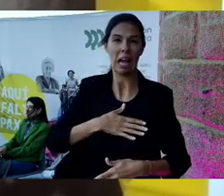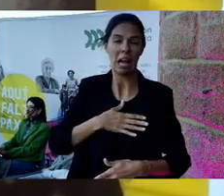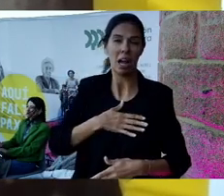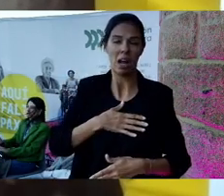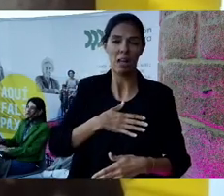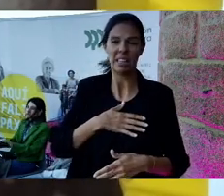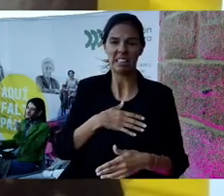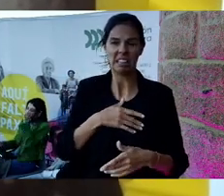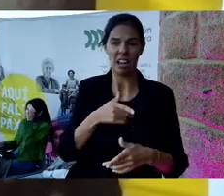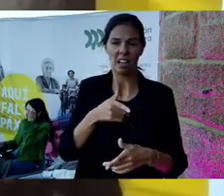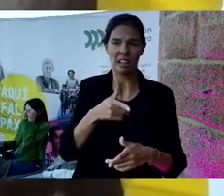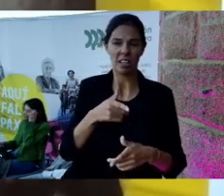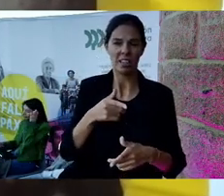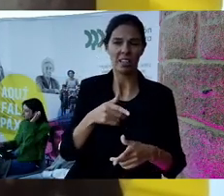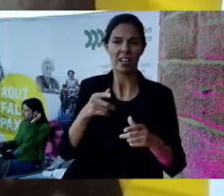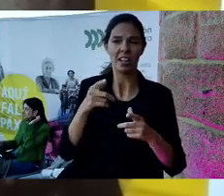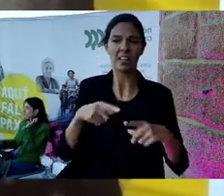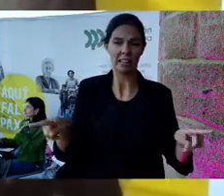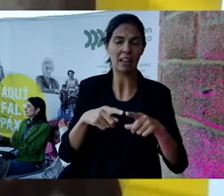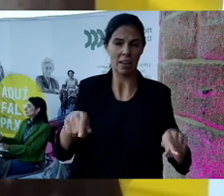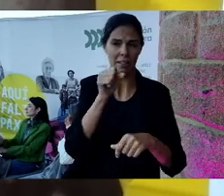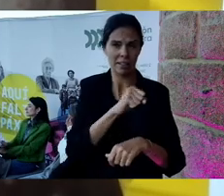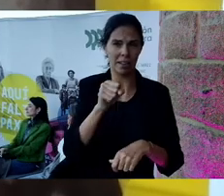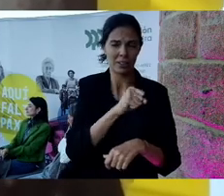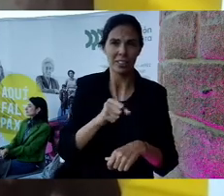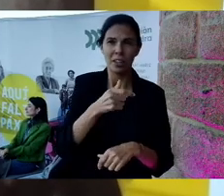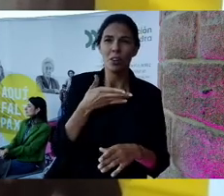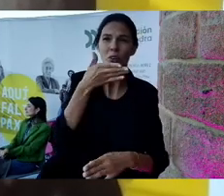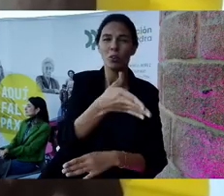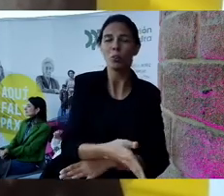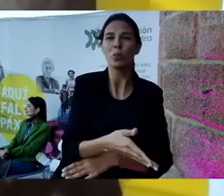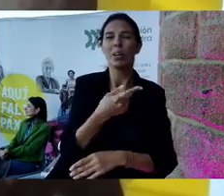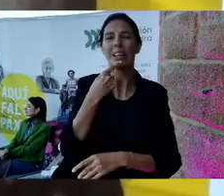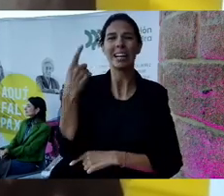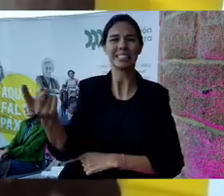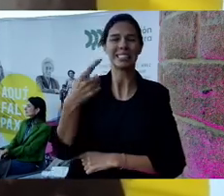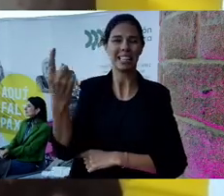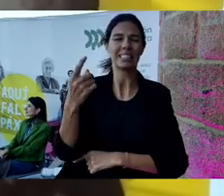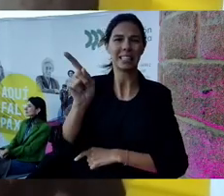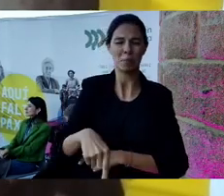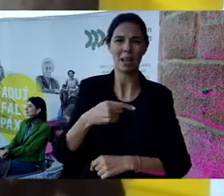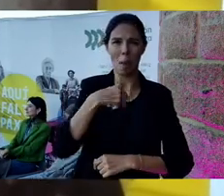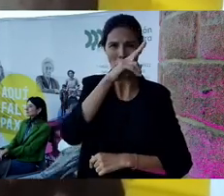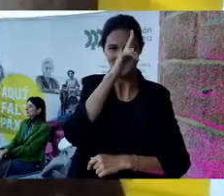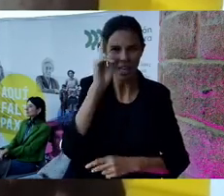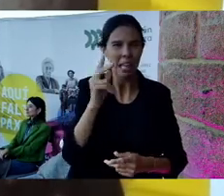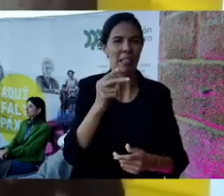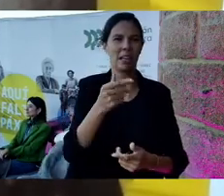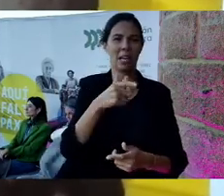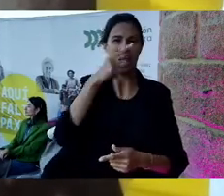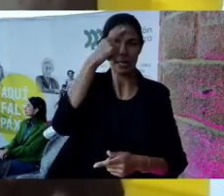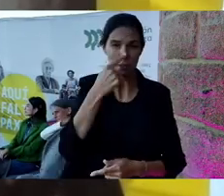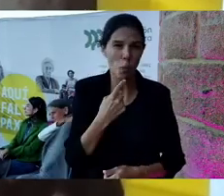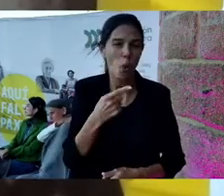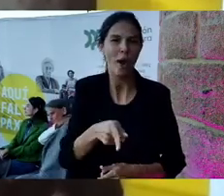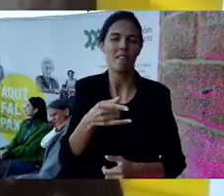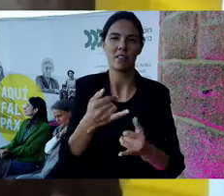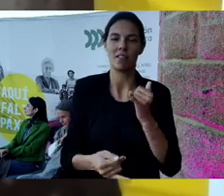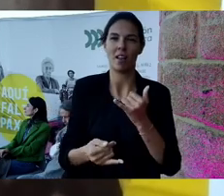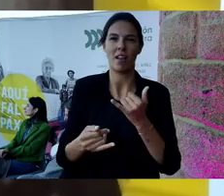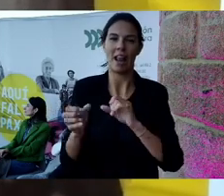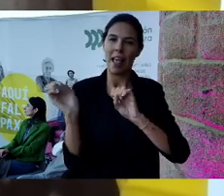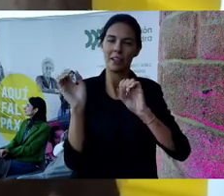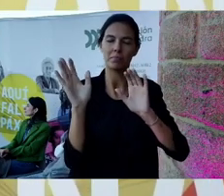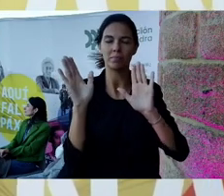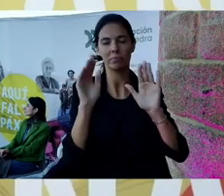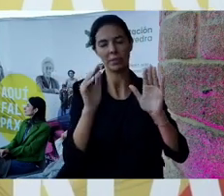lírica, que naceu en Teis, en Vigo, que pasou polo Conservatorio de Milán, tamén polos palcos de Madrid e de Lisboa, e que